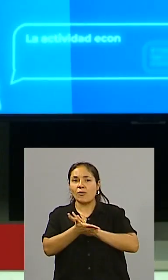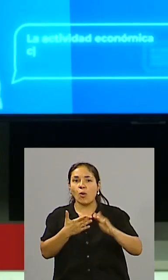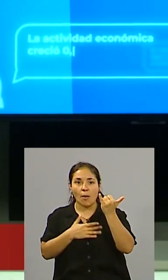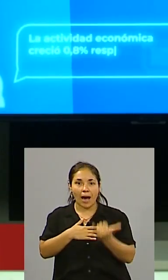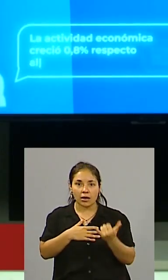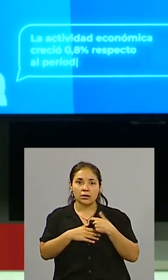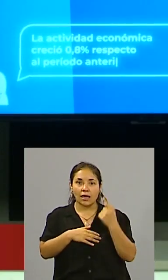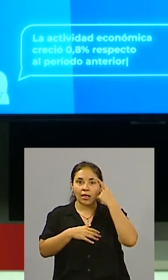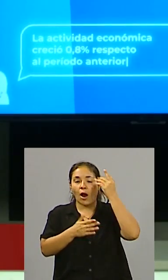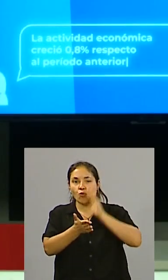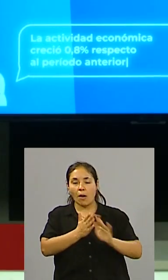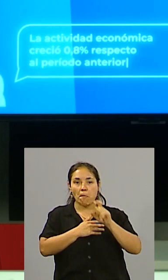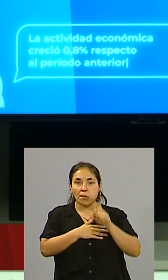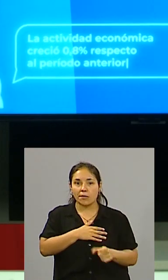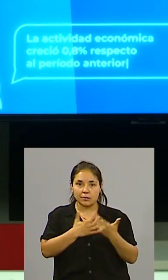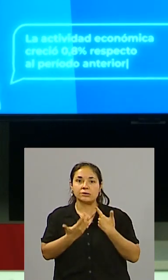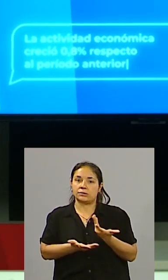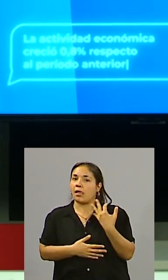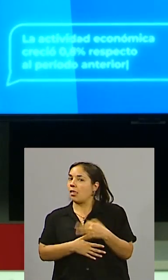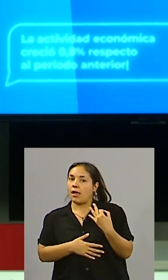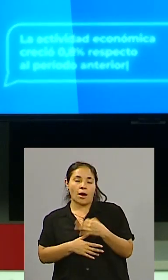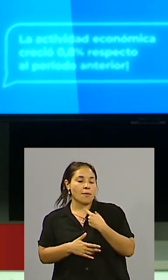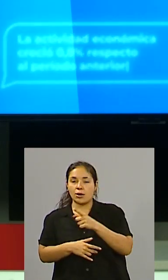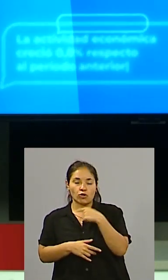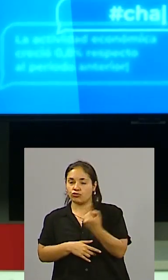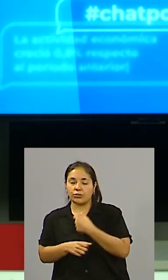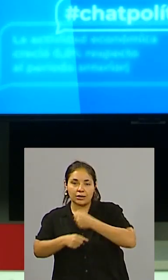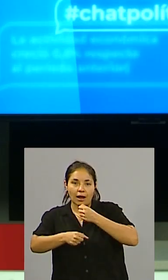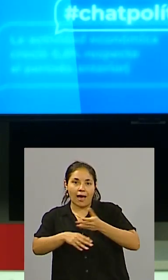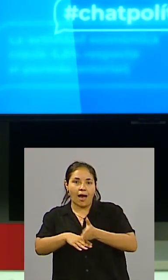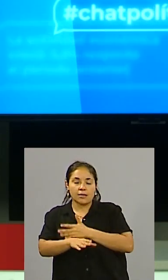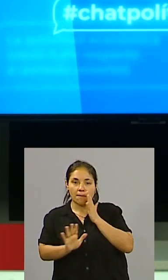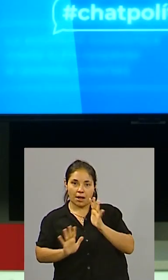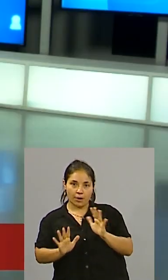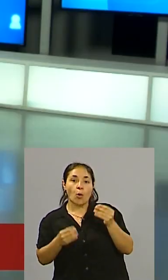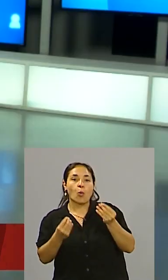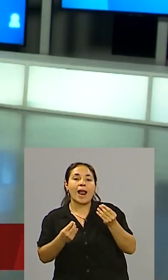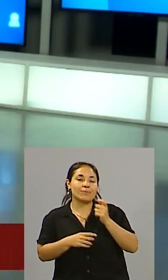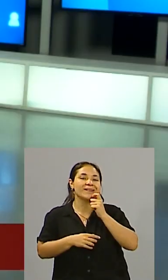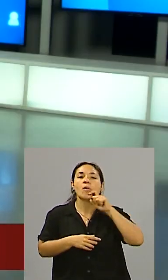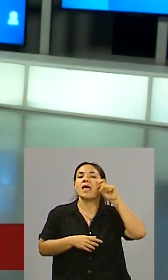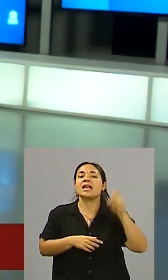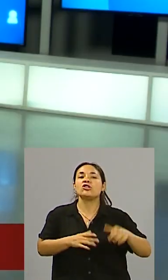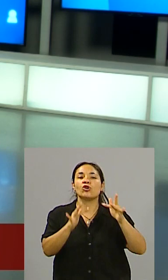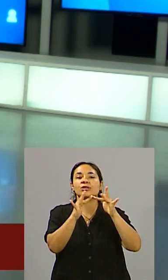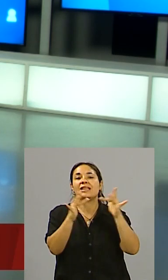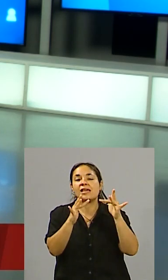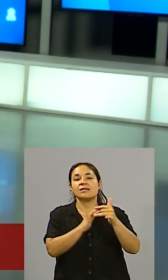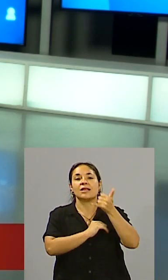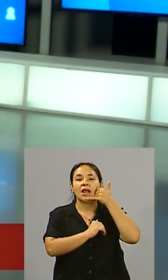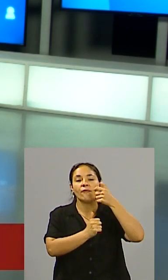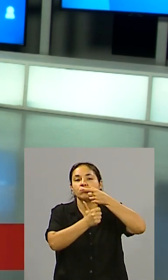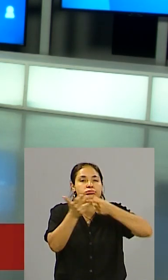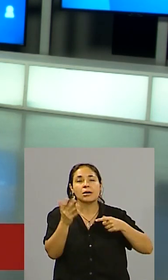nos impone trabajar mucho más fuerte con delitos tecnológicos y UDAPIF en conjunto, ya lo vienen haciendo, pero bueno, hoy